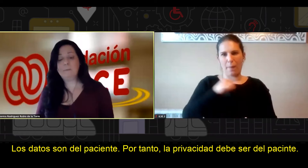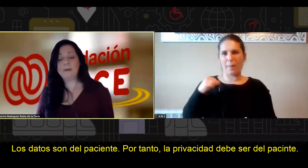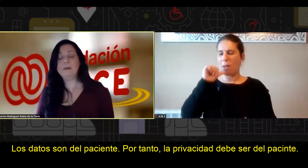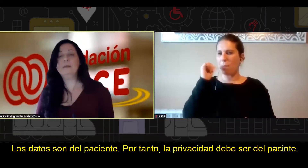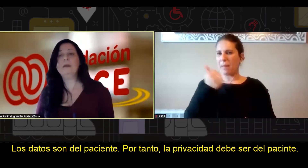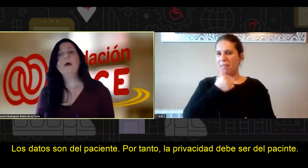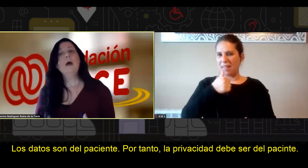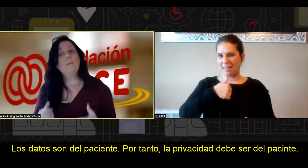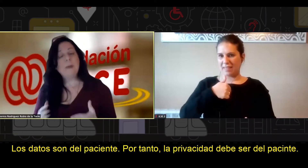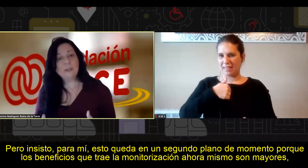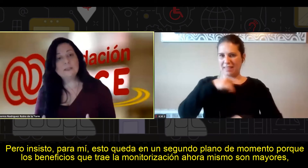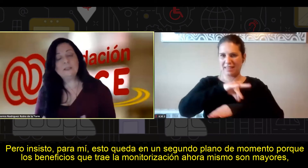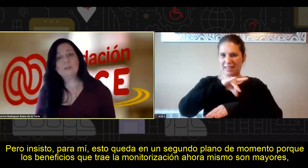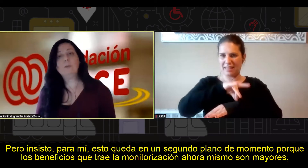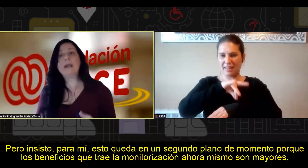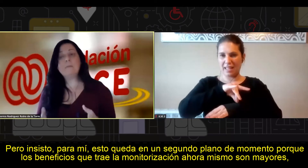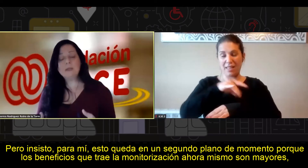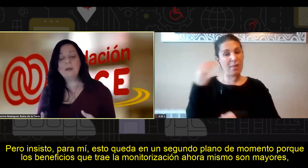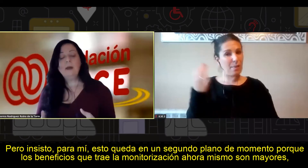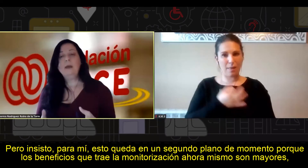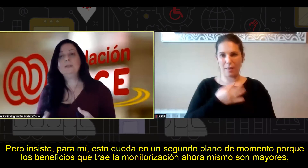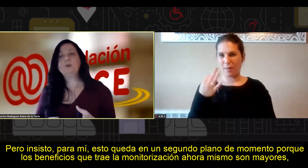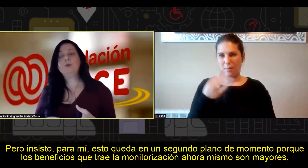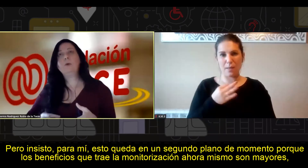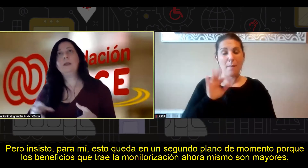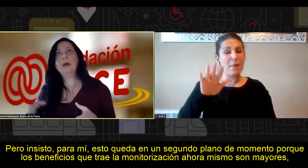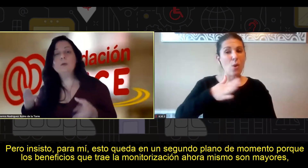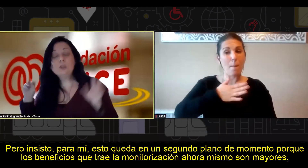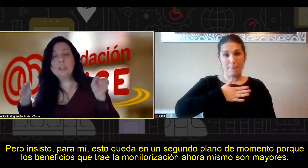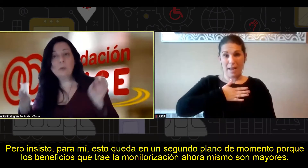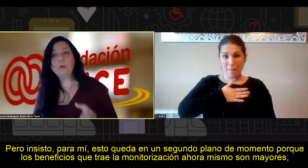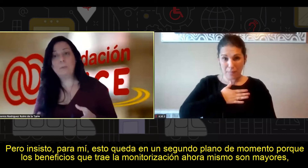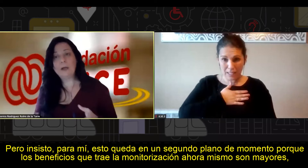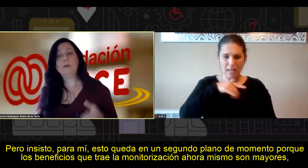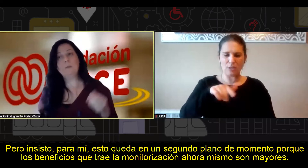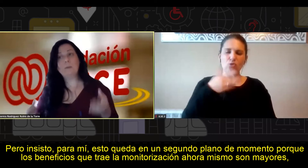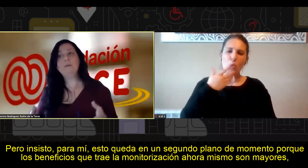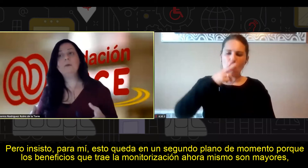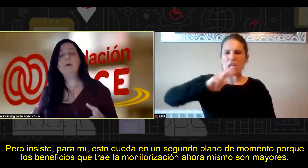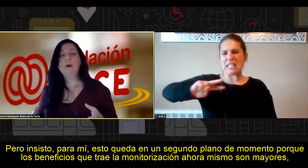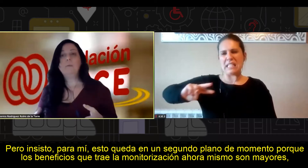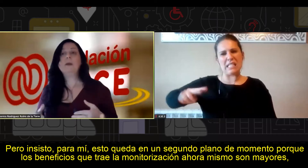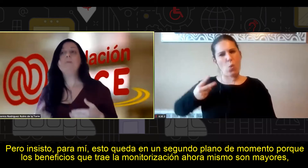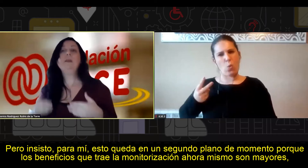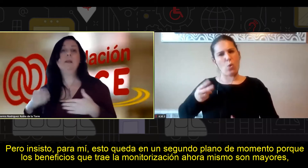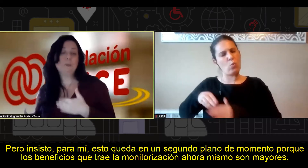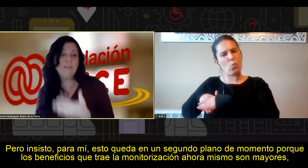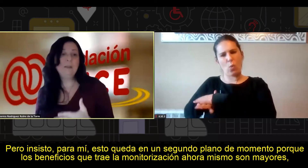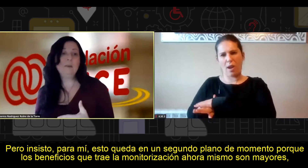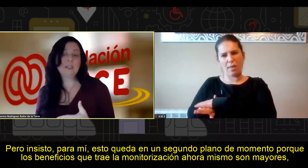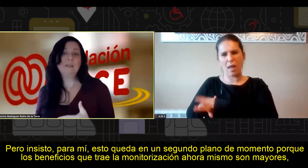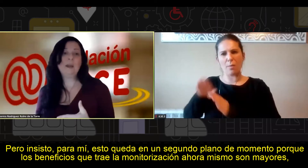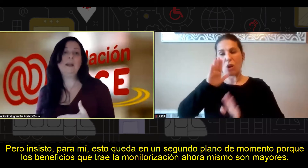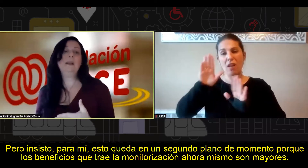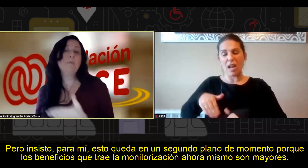del paciente. Pero insisto, para mí esto queda en un segundo plano de momento porque los